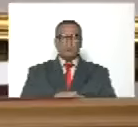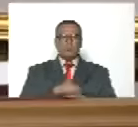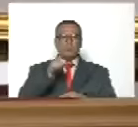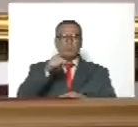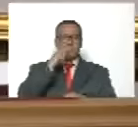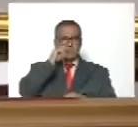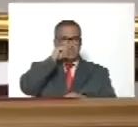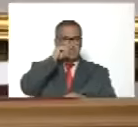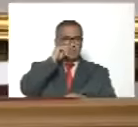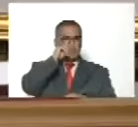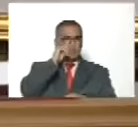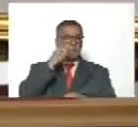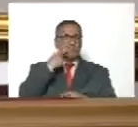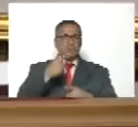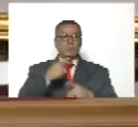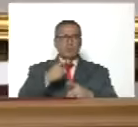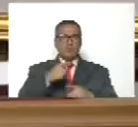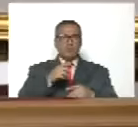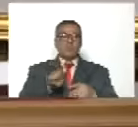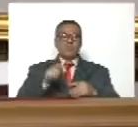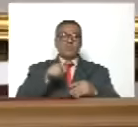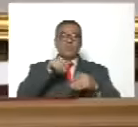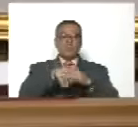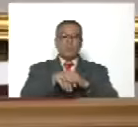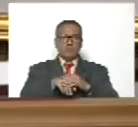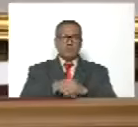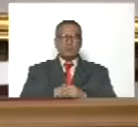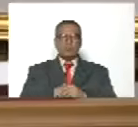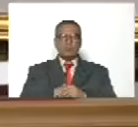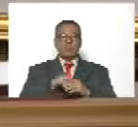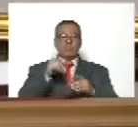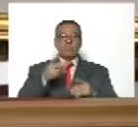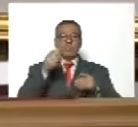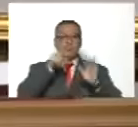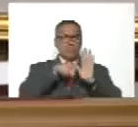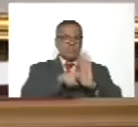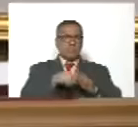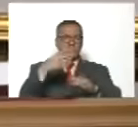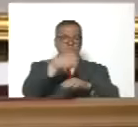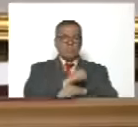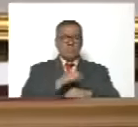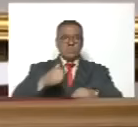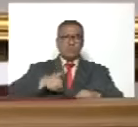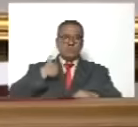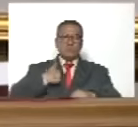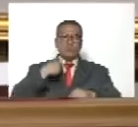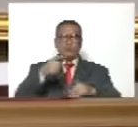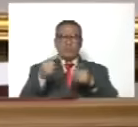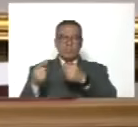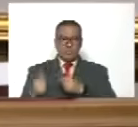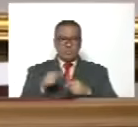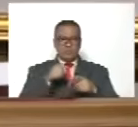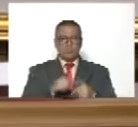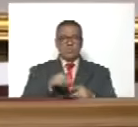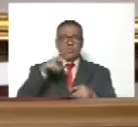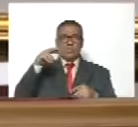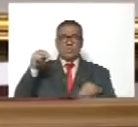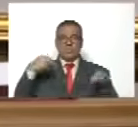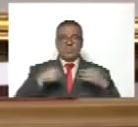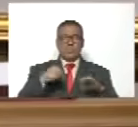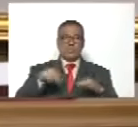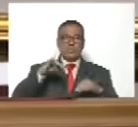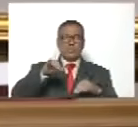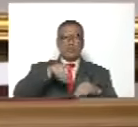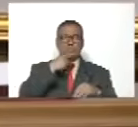Su recomendación, diputado, es que se agregue que no esté orientado a la obtención de un provecho económico ni con